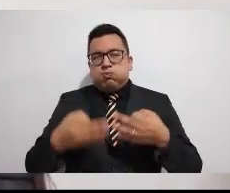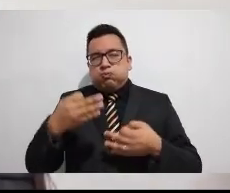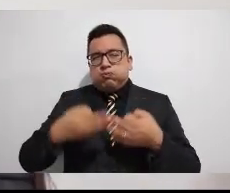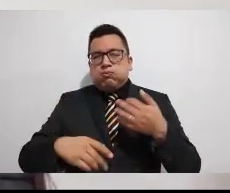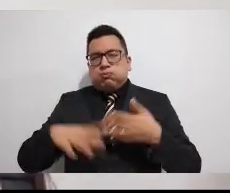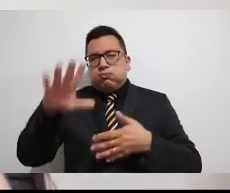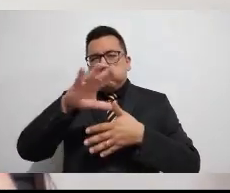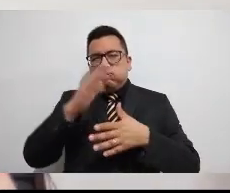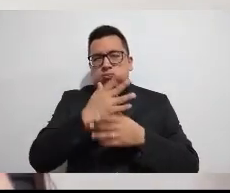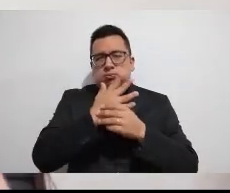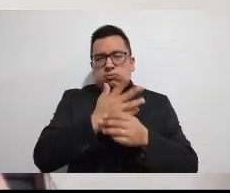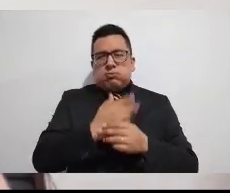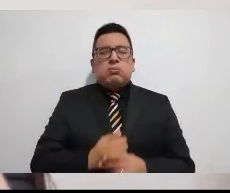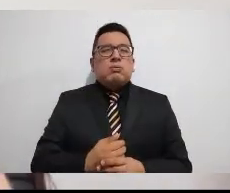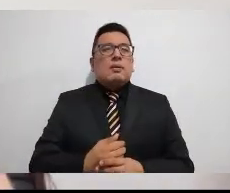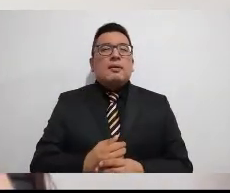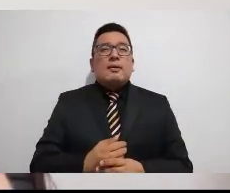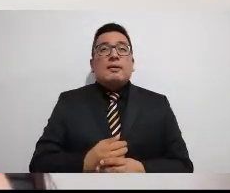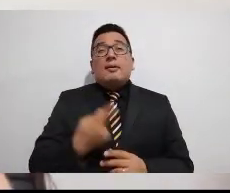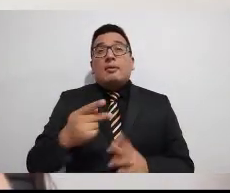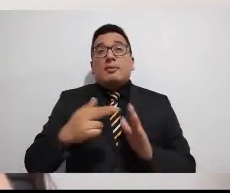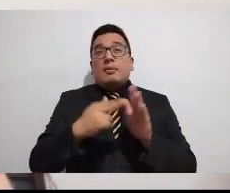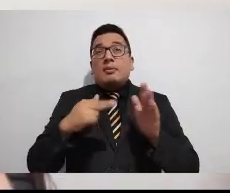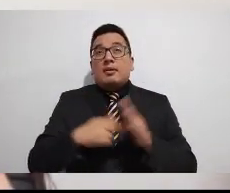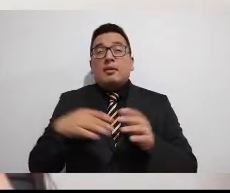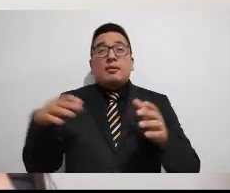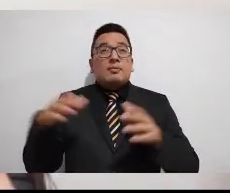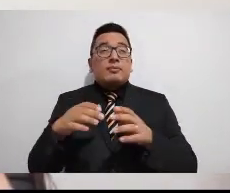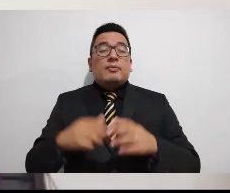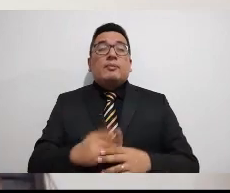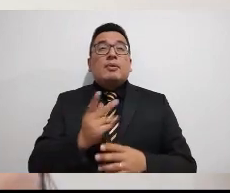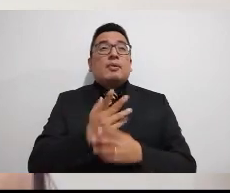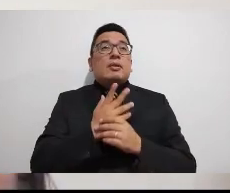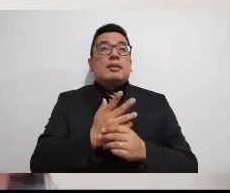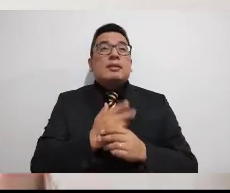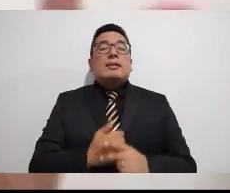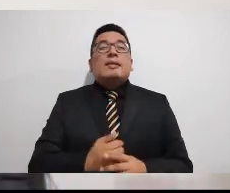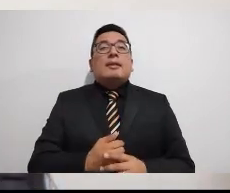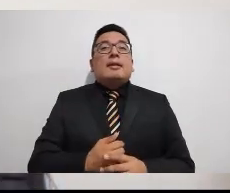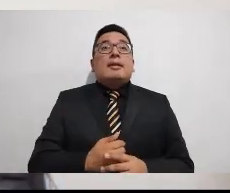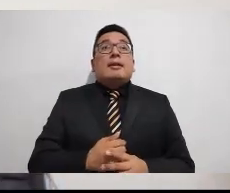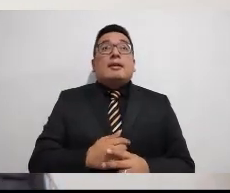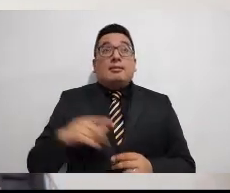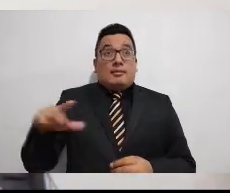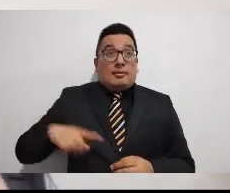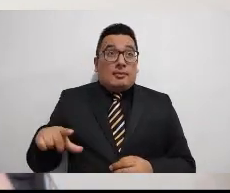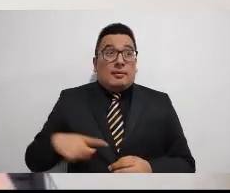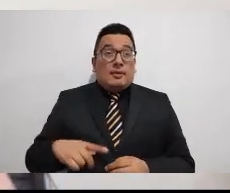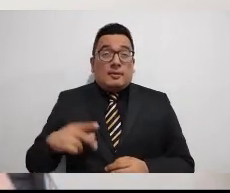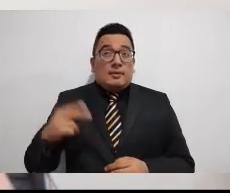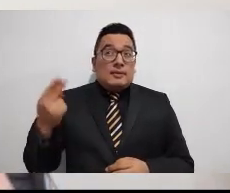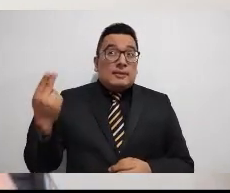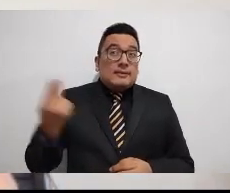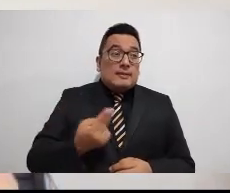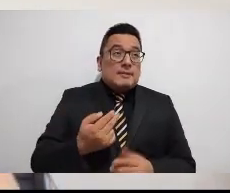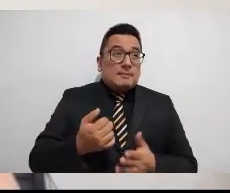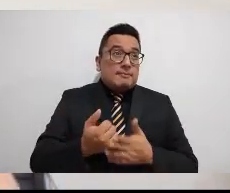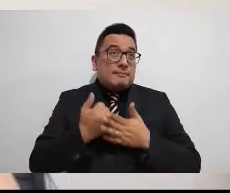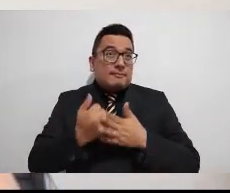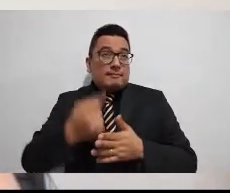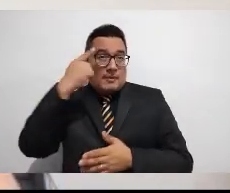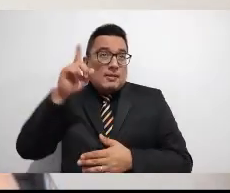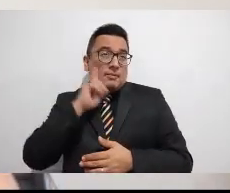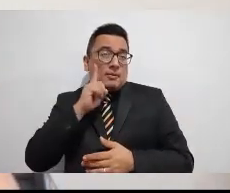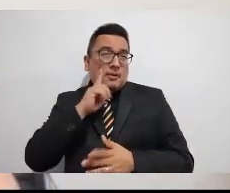formas de organización comunitaria y de más bien que el Estado tiene que garantizar las condiciones para que las mujeres participen.